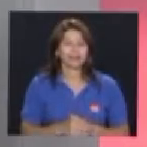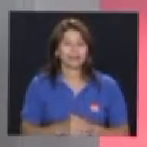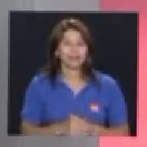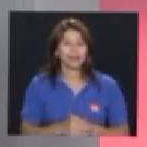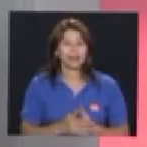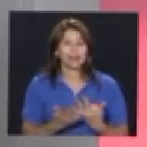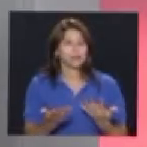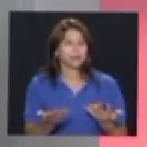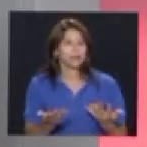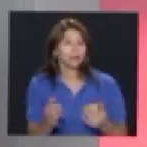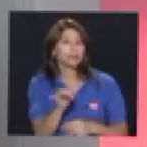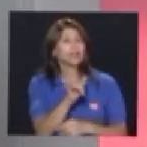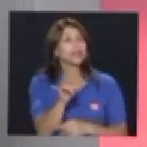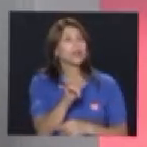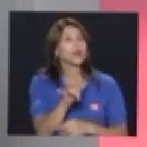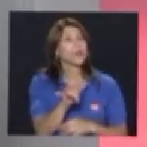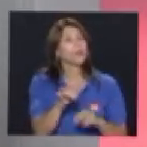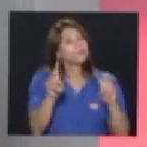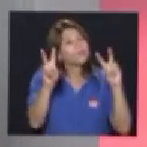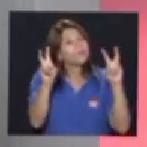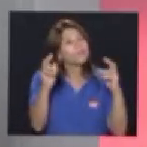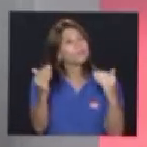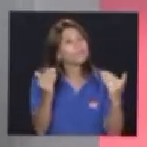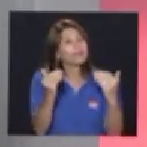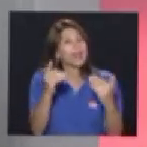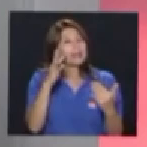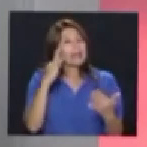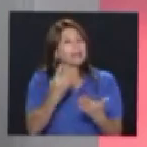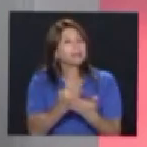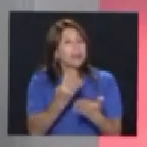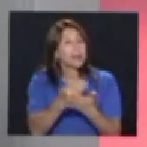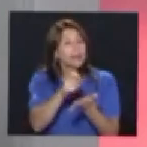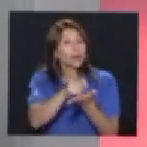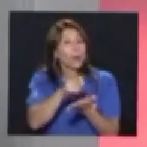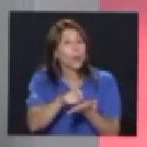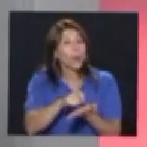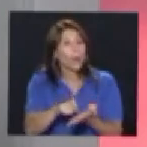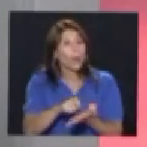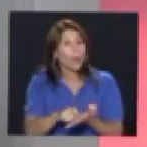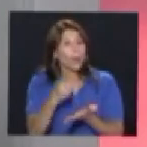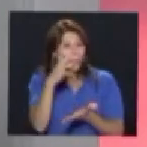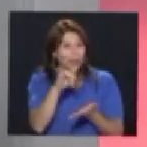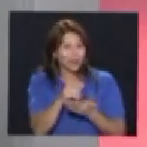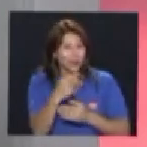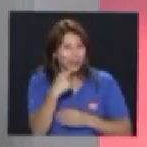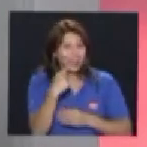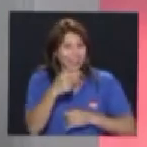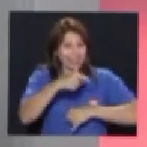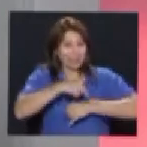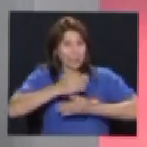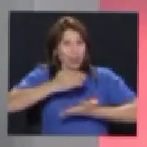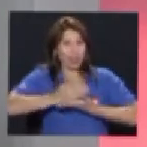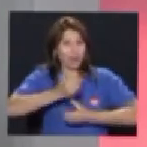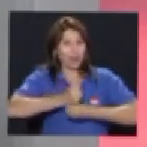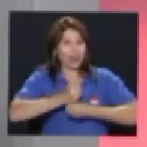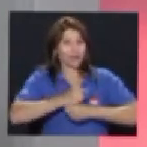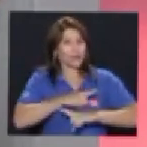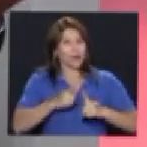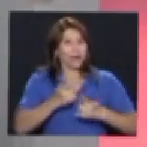No sería como una especie de testamento, por eso mencioné lo de jubilación activa, porque sospecho